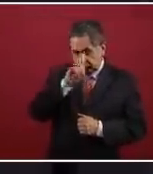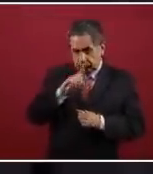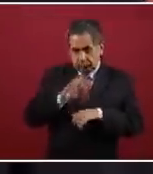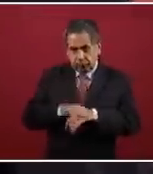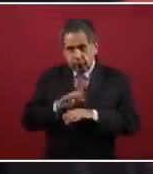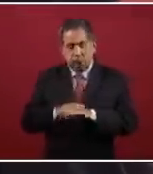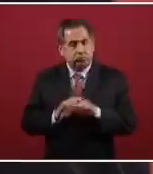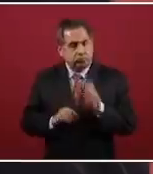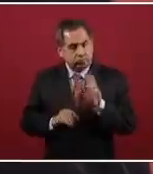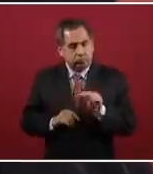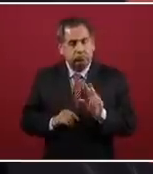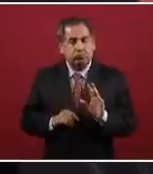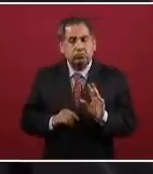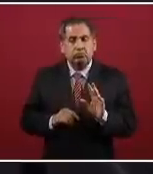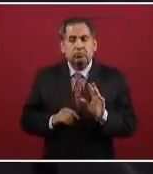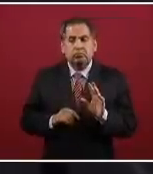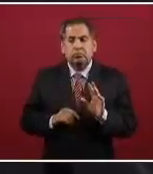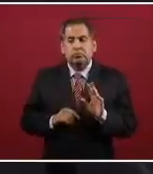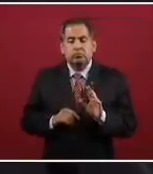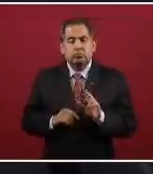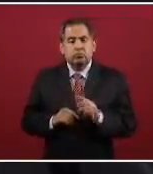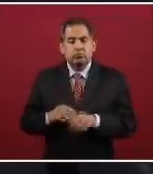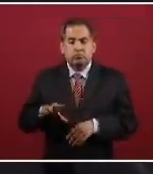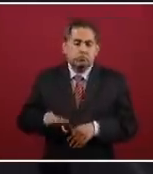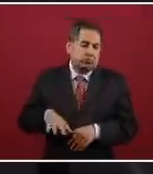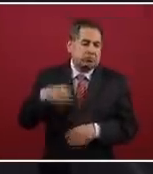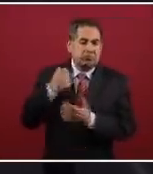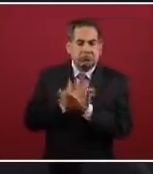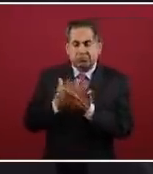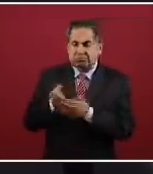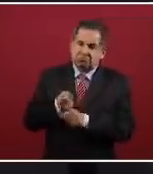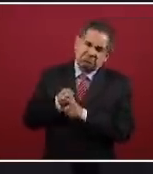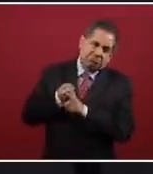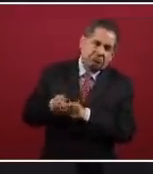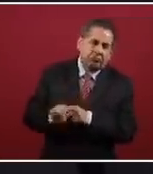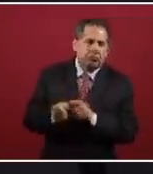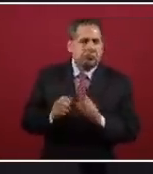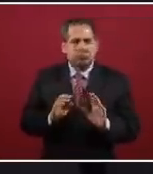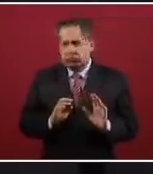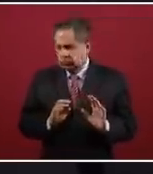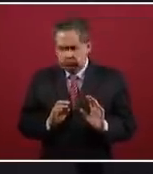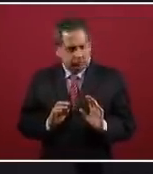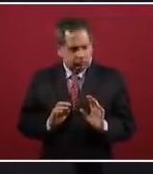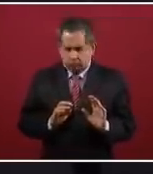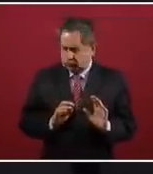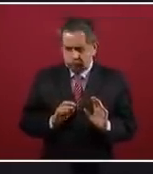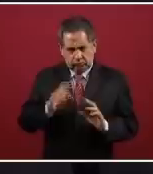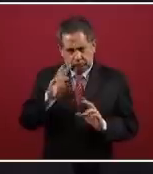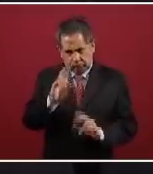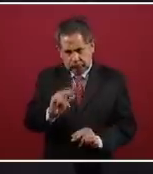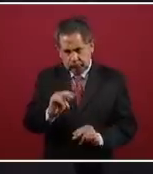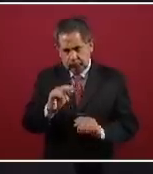no haya abusos de poder,